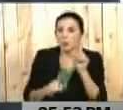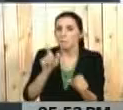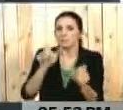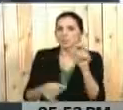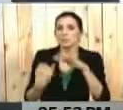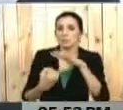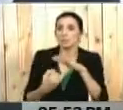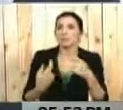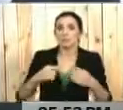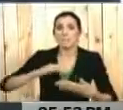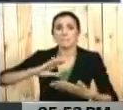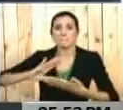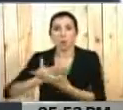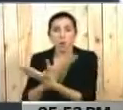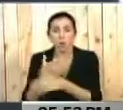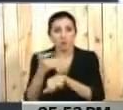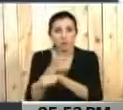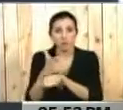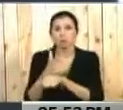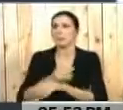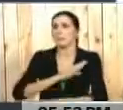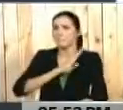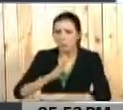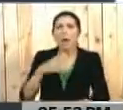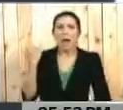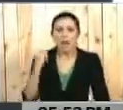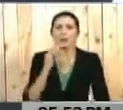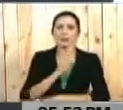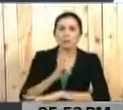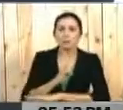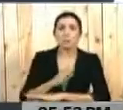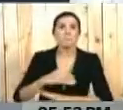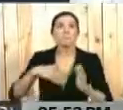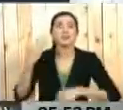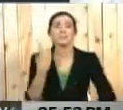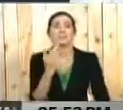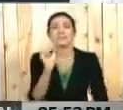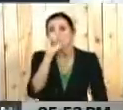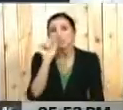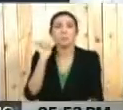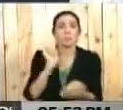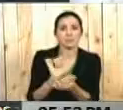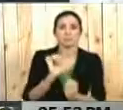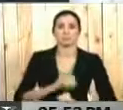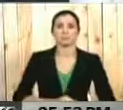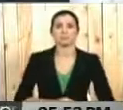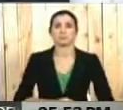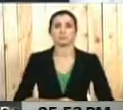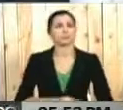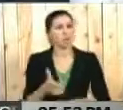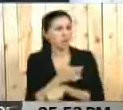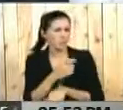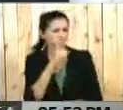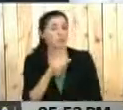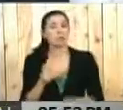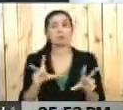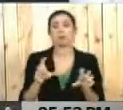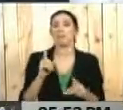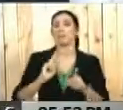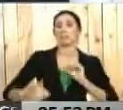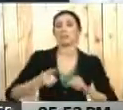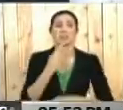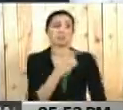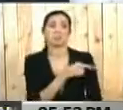constituido, hay una sanción que supera los 20 años de prisión. Bueno, imagínese, una extraña dictadura, siempre digo yo en tono de ironía. Vamos a